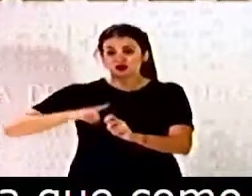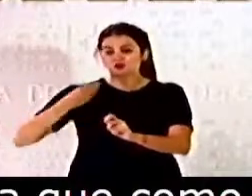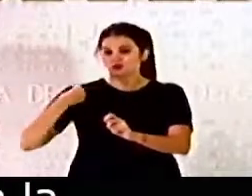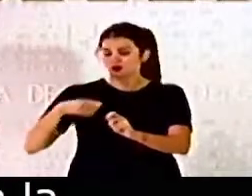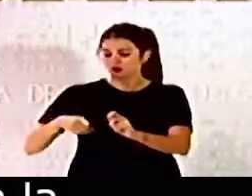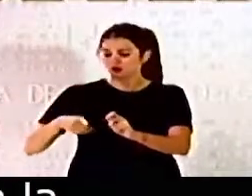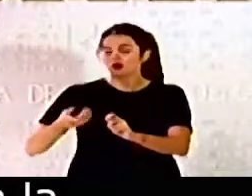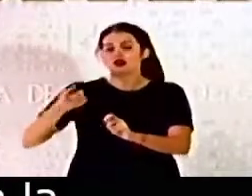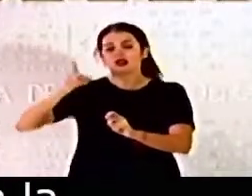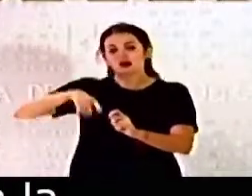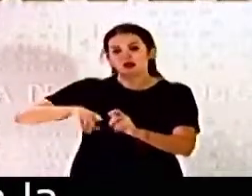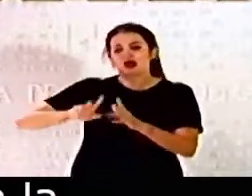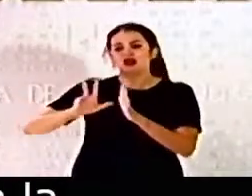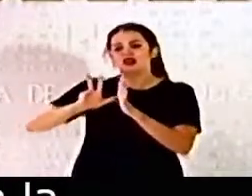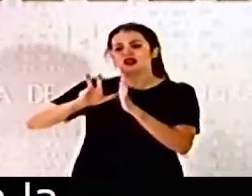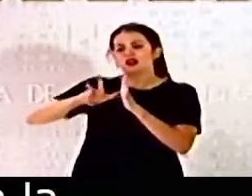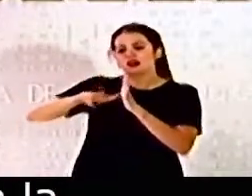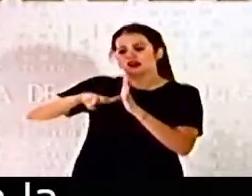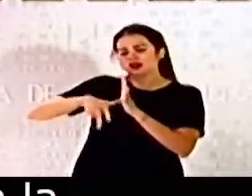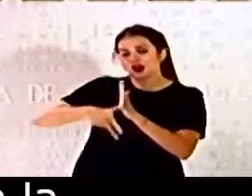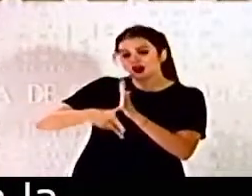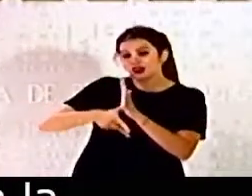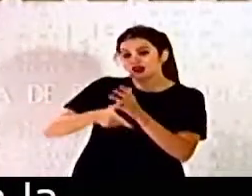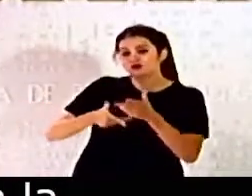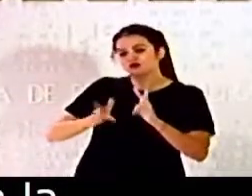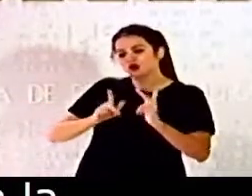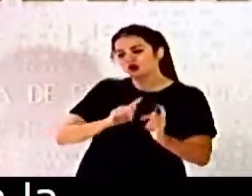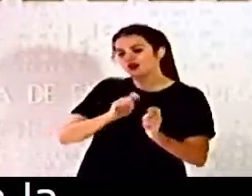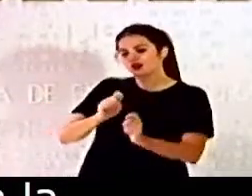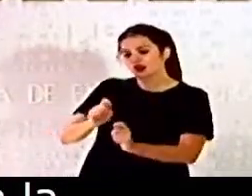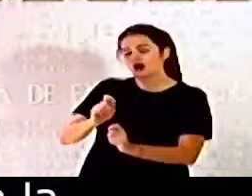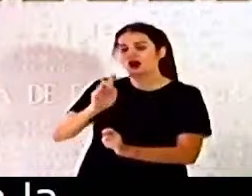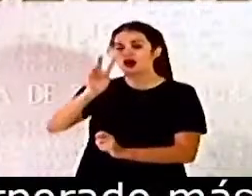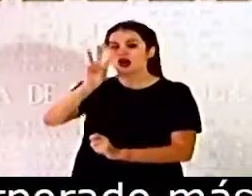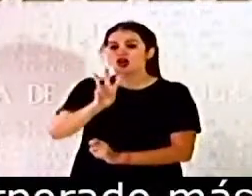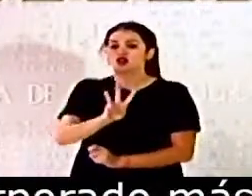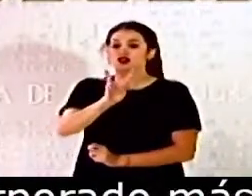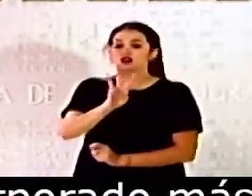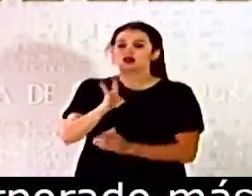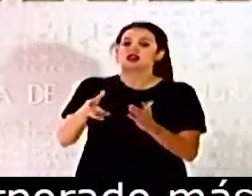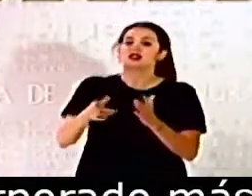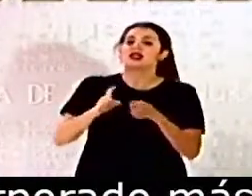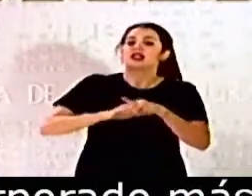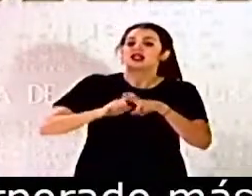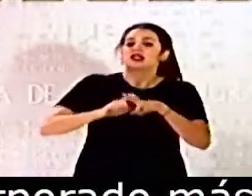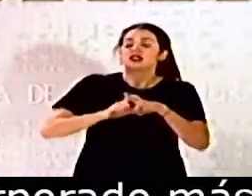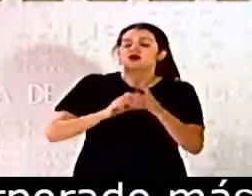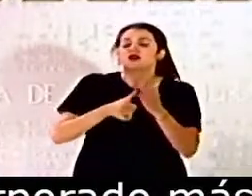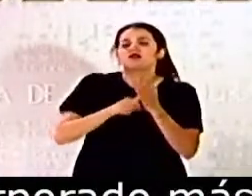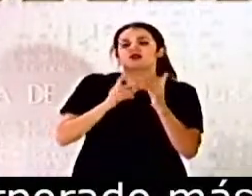se ha incorporado más tarde a los 3 tipos de certificados que se pueden emitir.